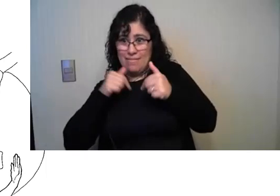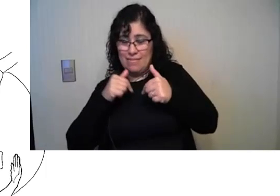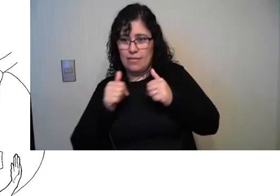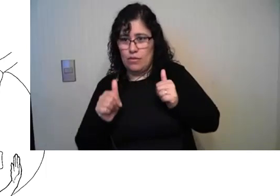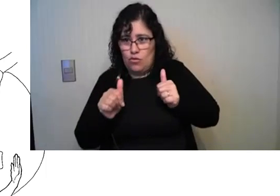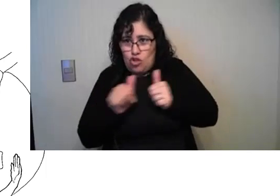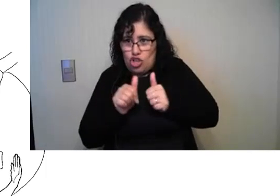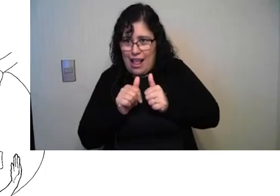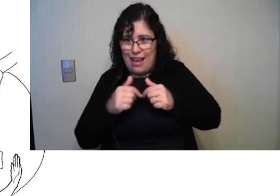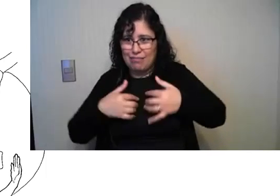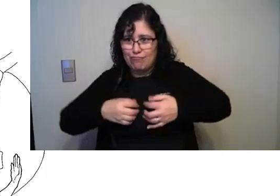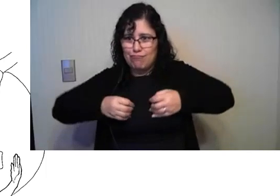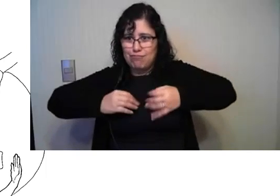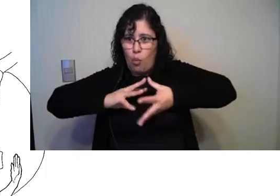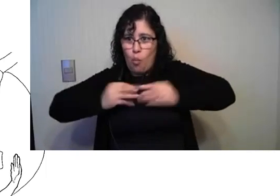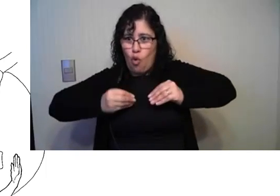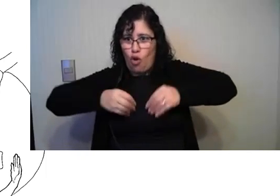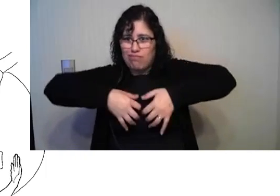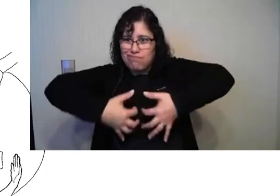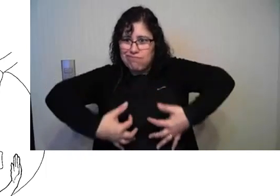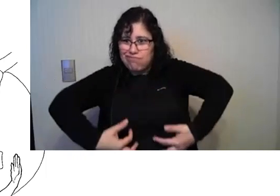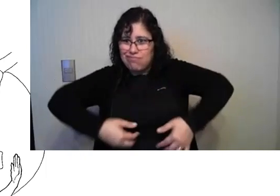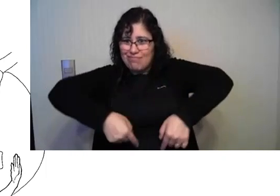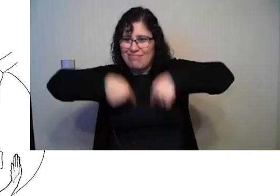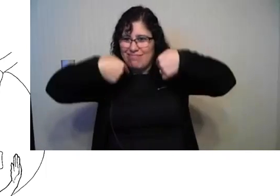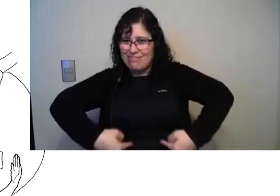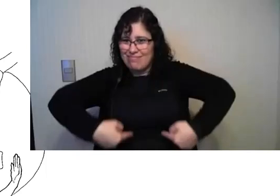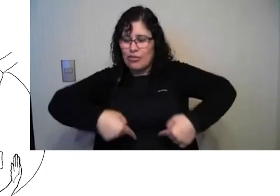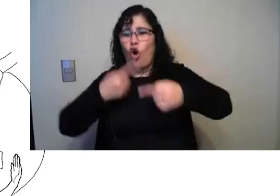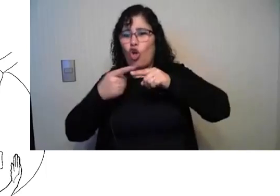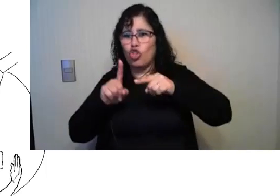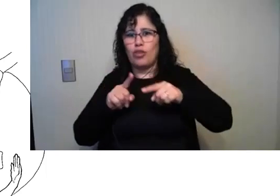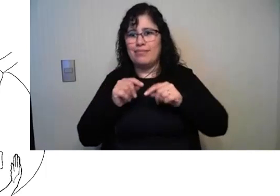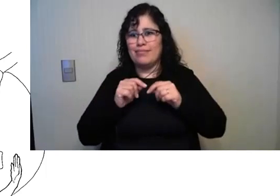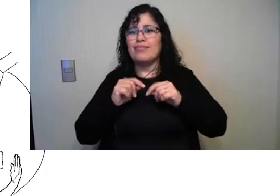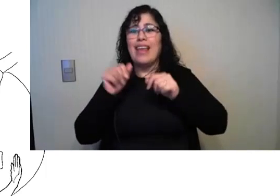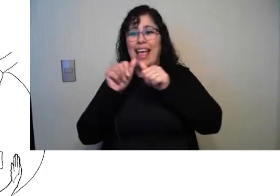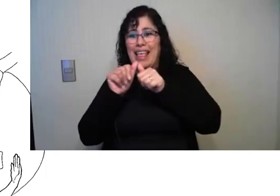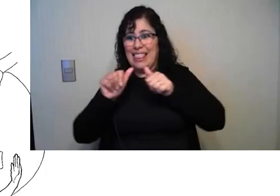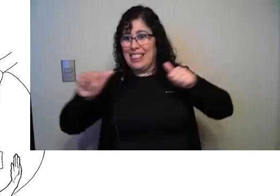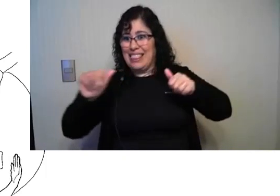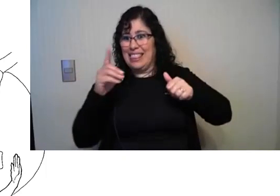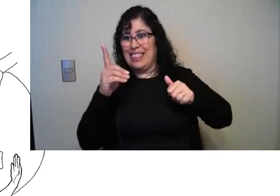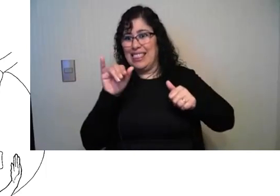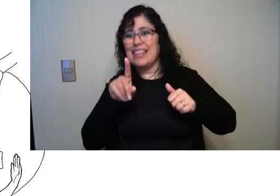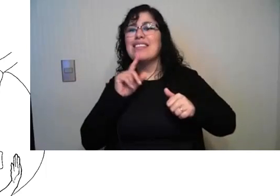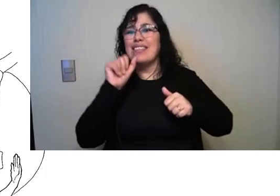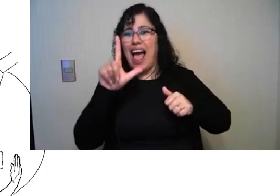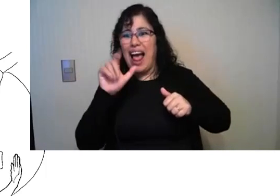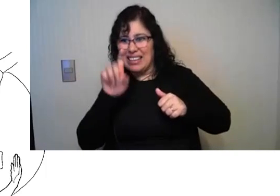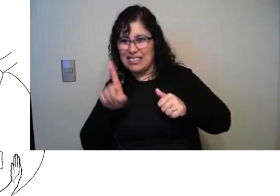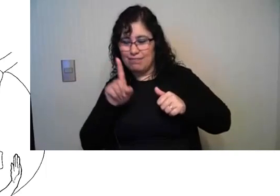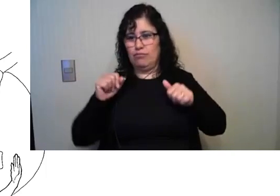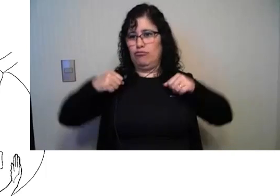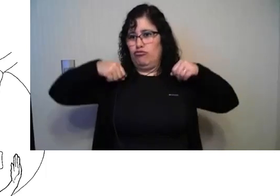músculos axiales; los núcleos más laterales, músculos distales, en este caso el miembro superior. Y lo mismo pasa